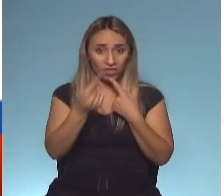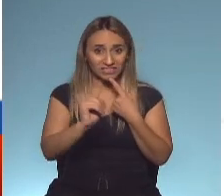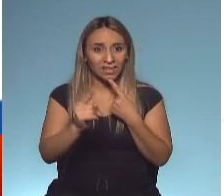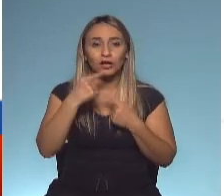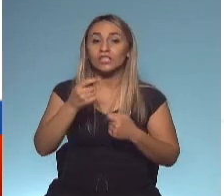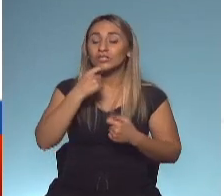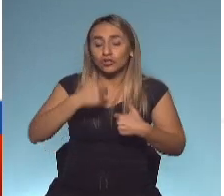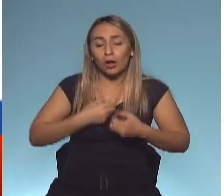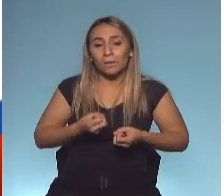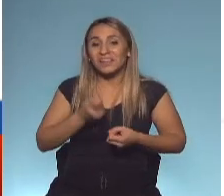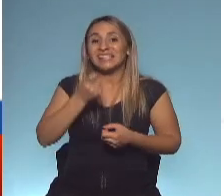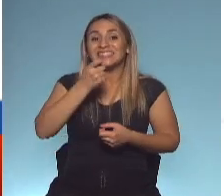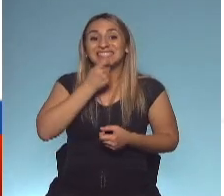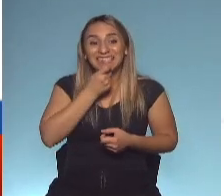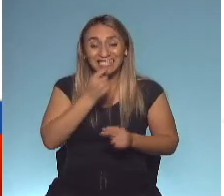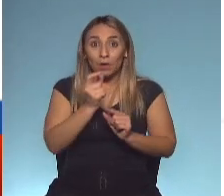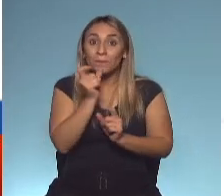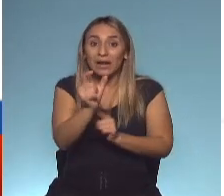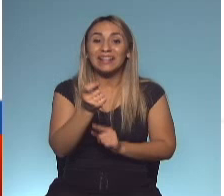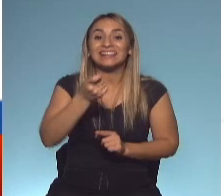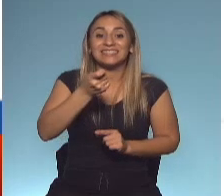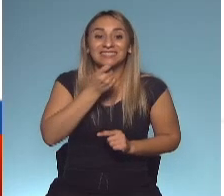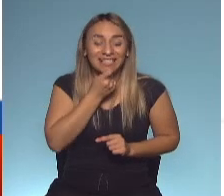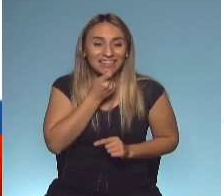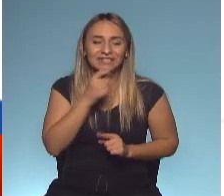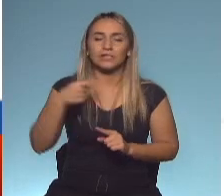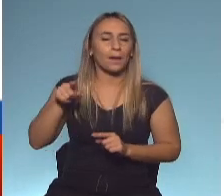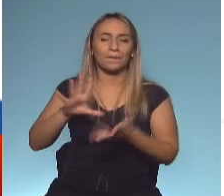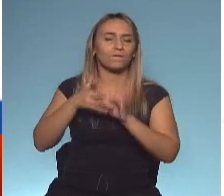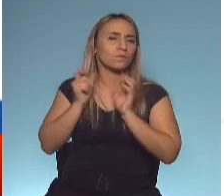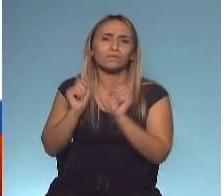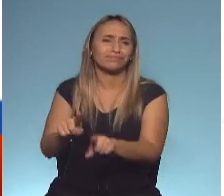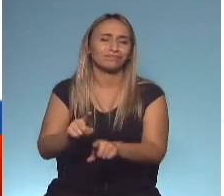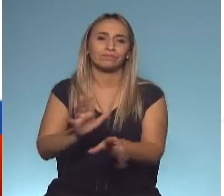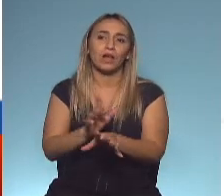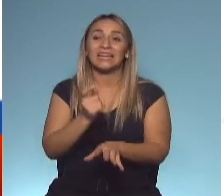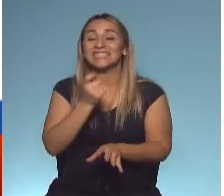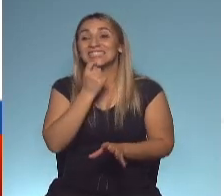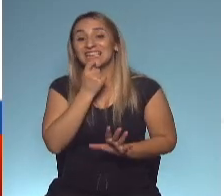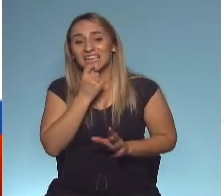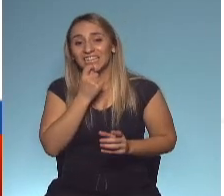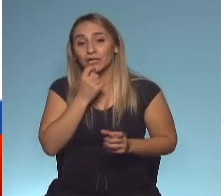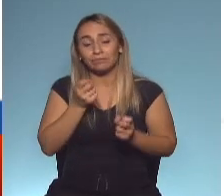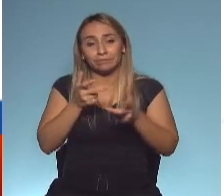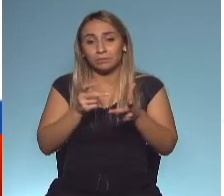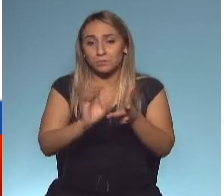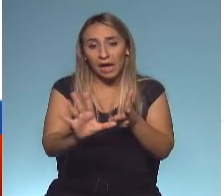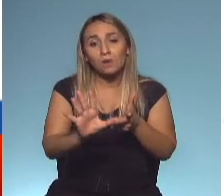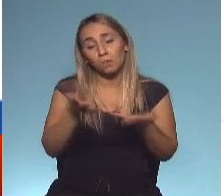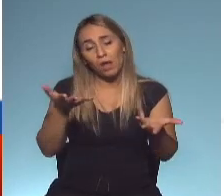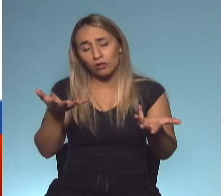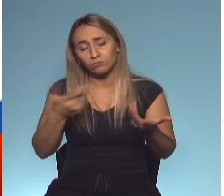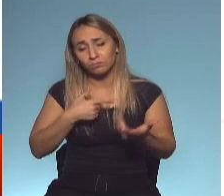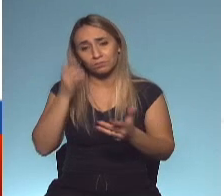mal, ese sí es el mecanismo que se utiliza en redes sociales para pedir disculpas a medias. Ratifico mi posición a favor de nuestra